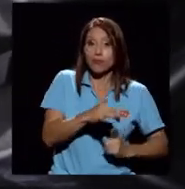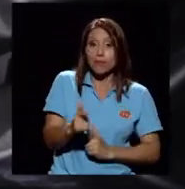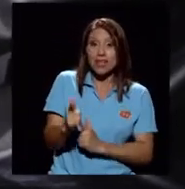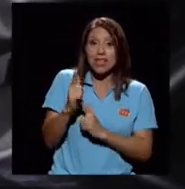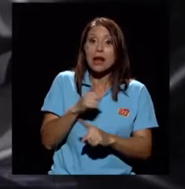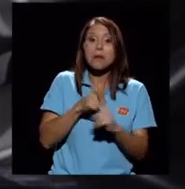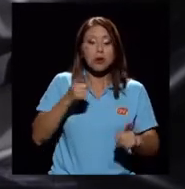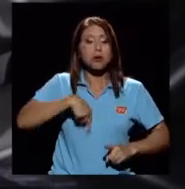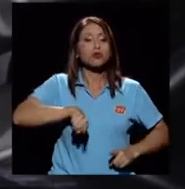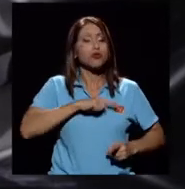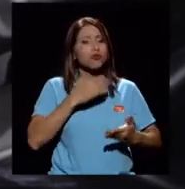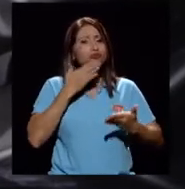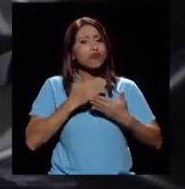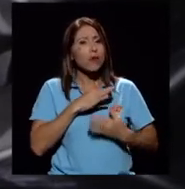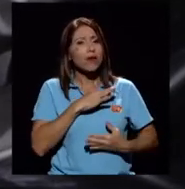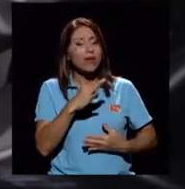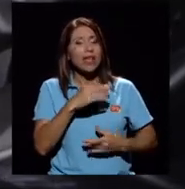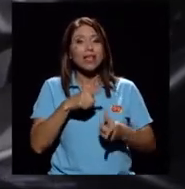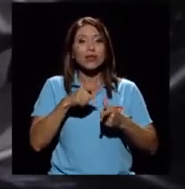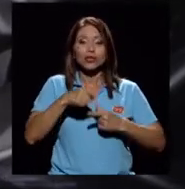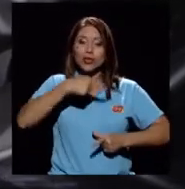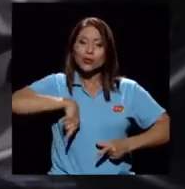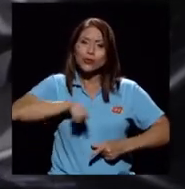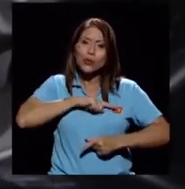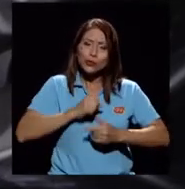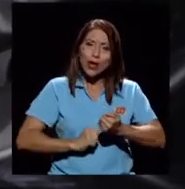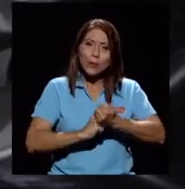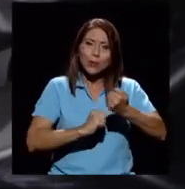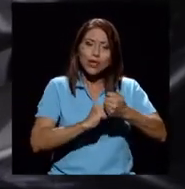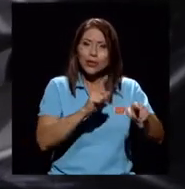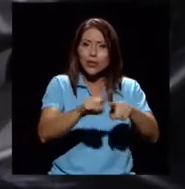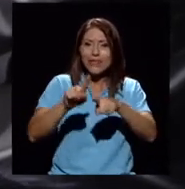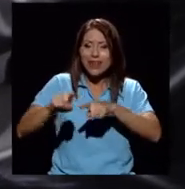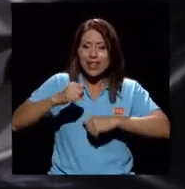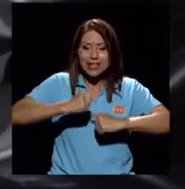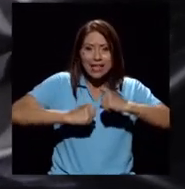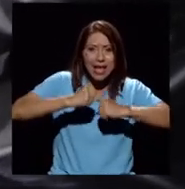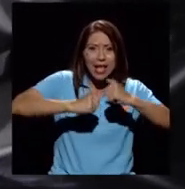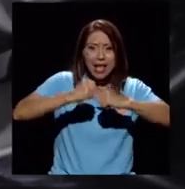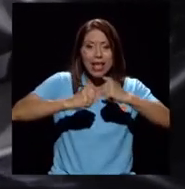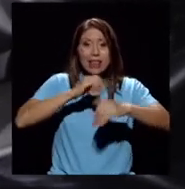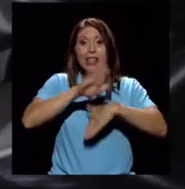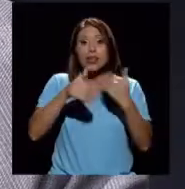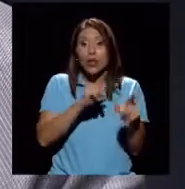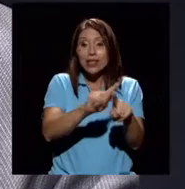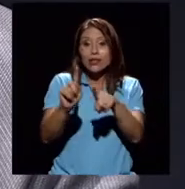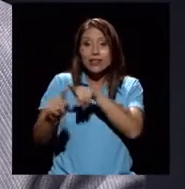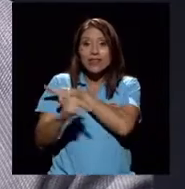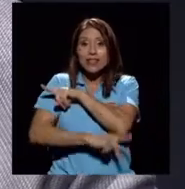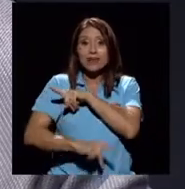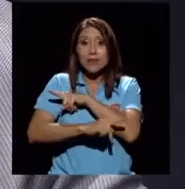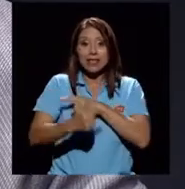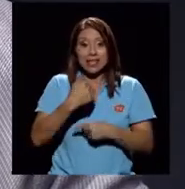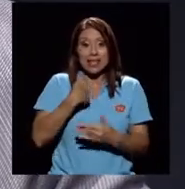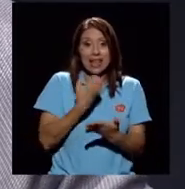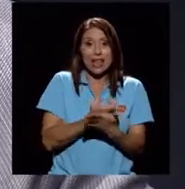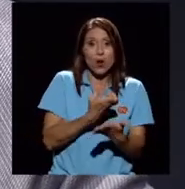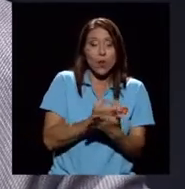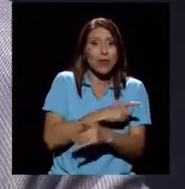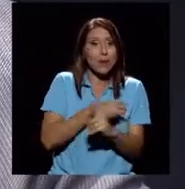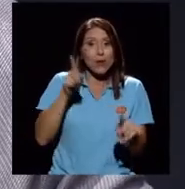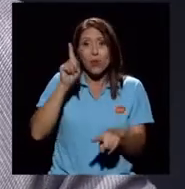desarrollando teniendo una necesidad de infraestructura de todas estas economías que efectivamente las tienen y que no tienen capacidad para